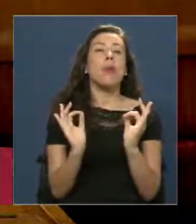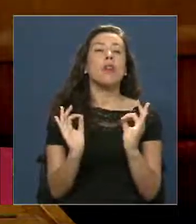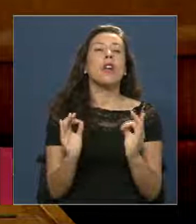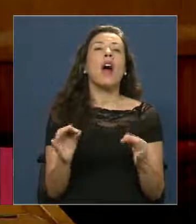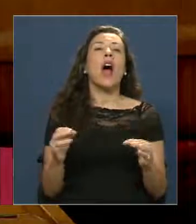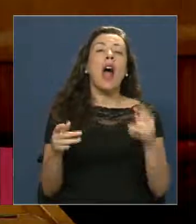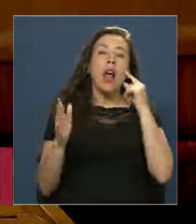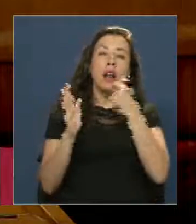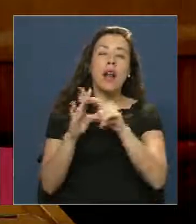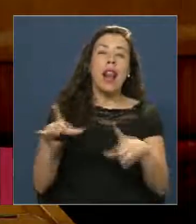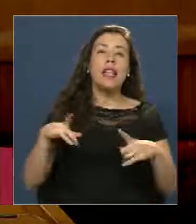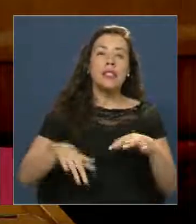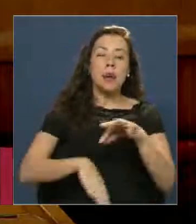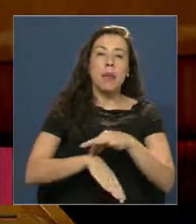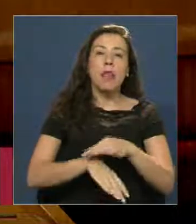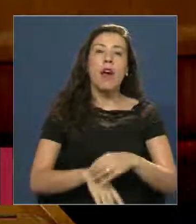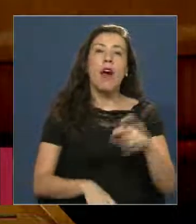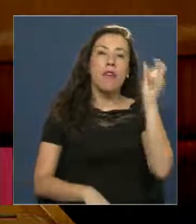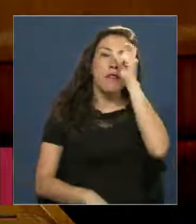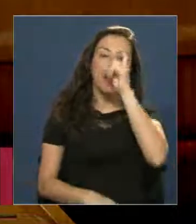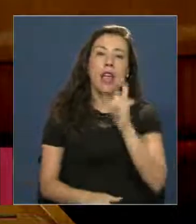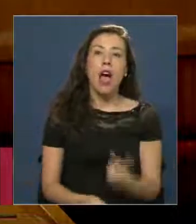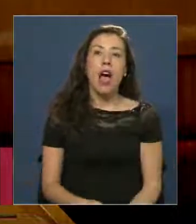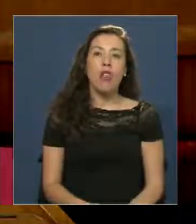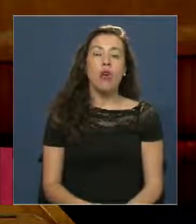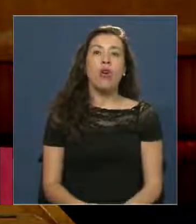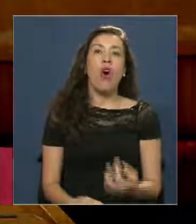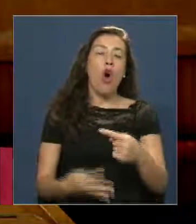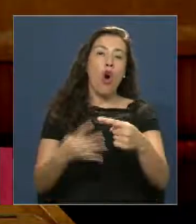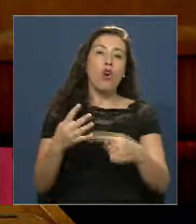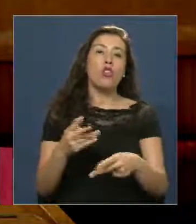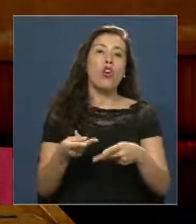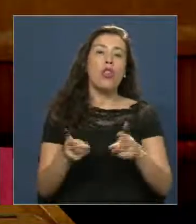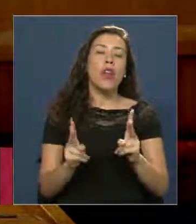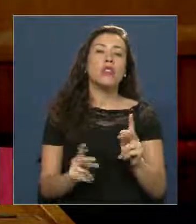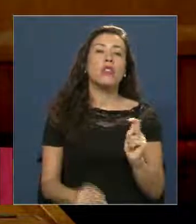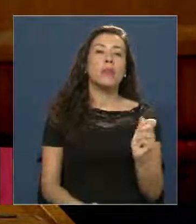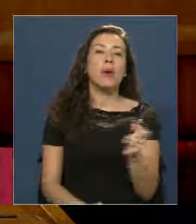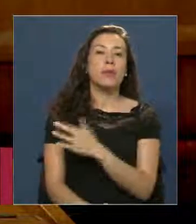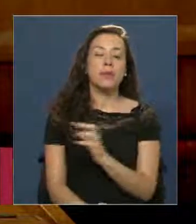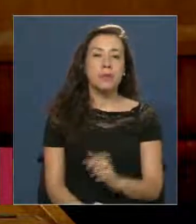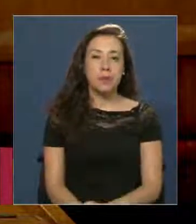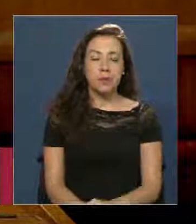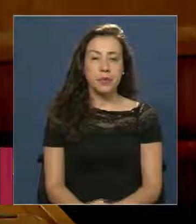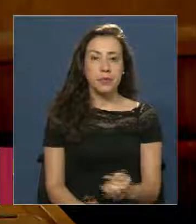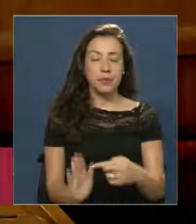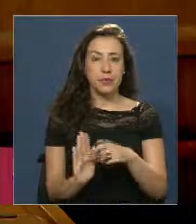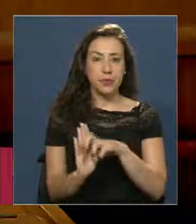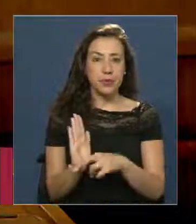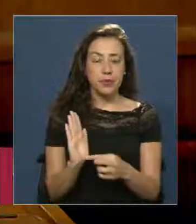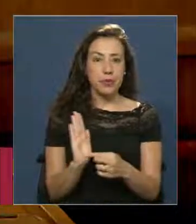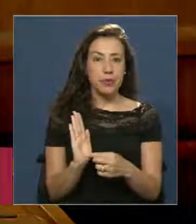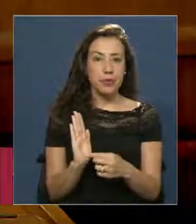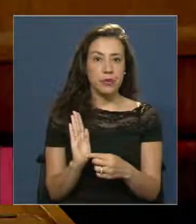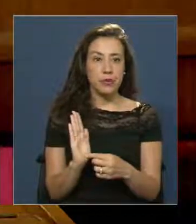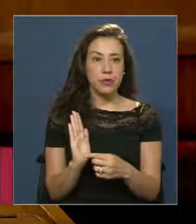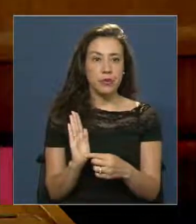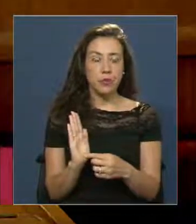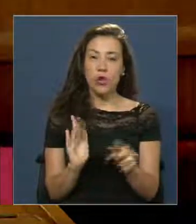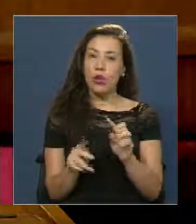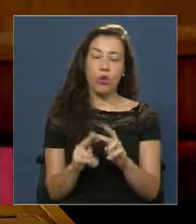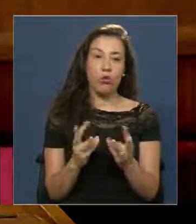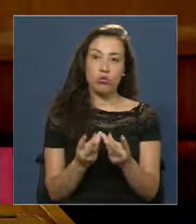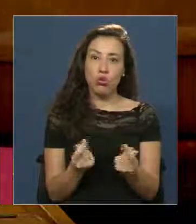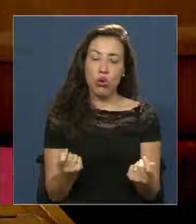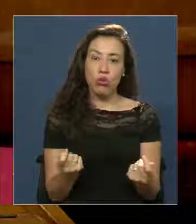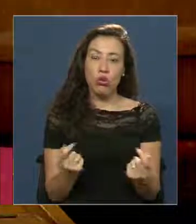licencias médicas, a los feriados legales y a otros derechos de tipo previsional. Este proyecto, es cierto, no resuelve